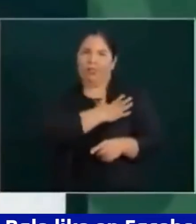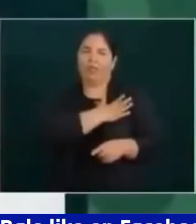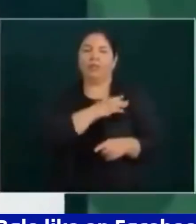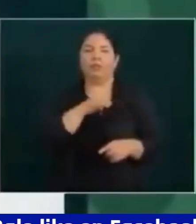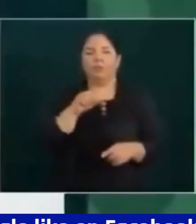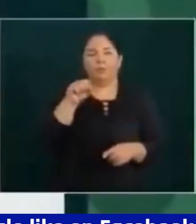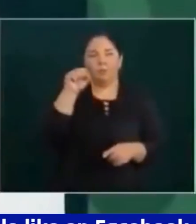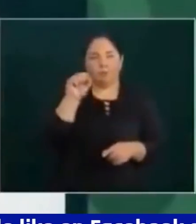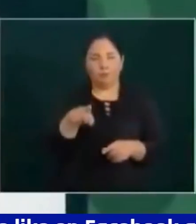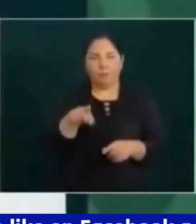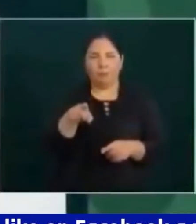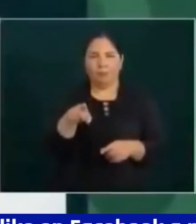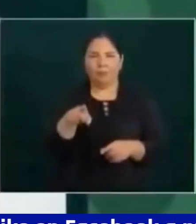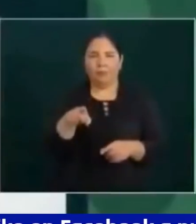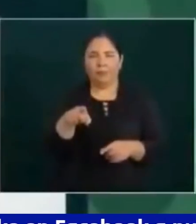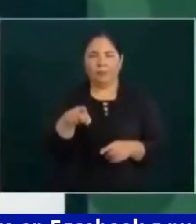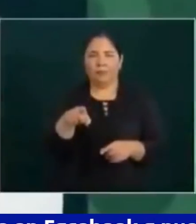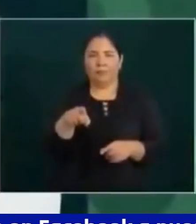También